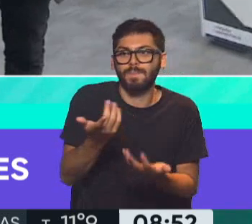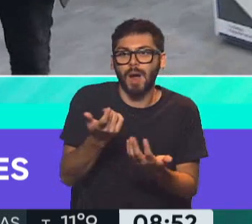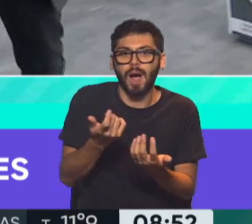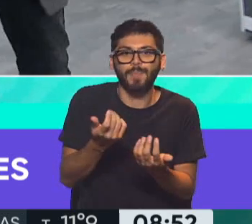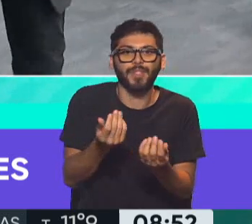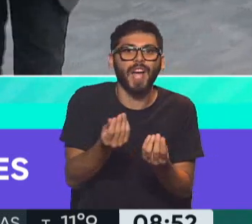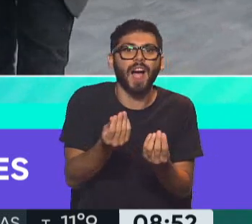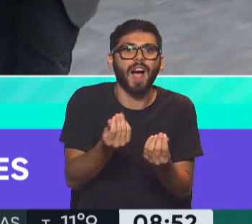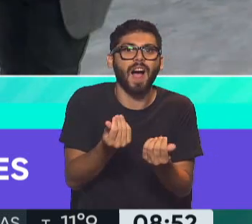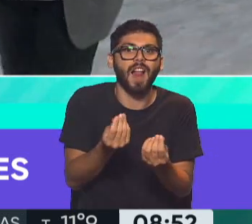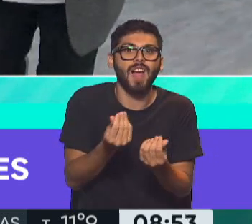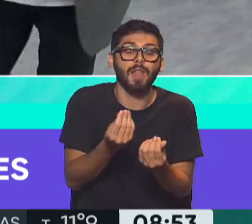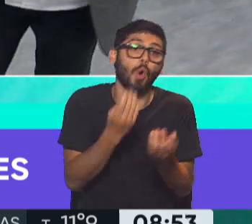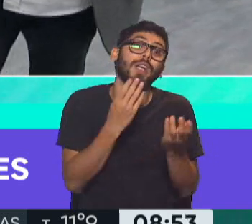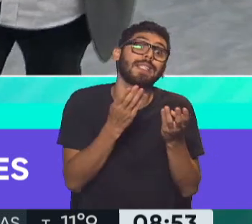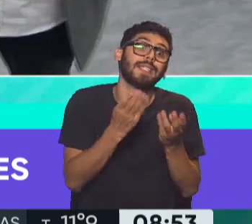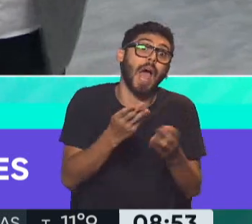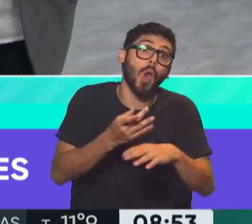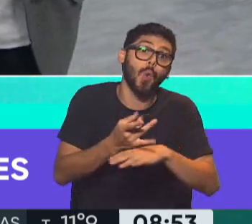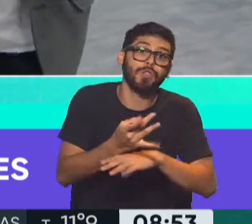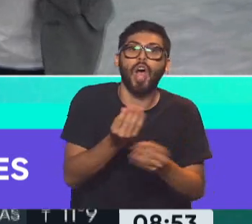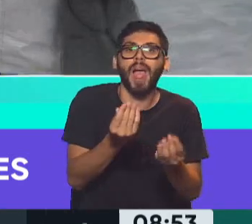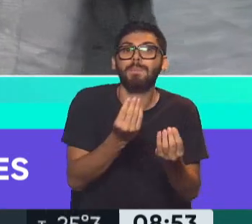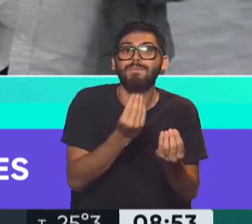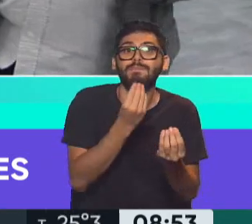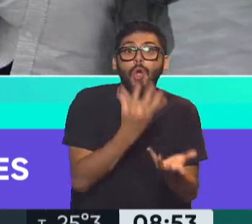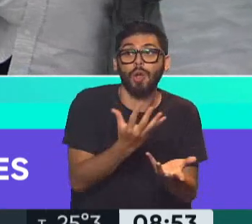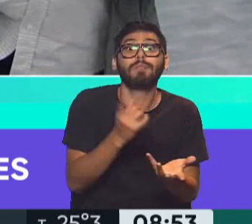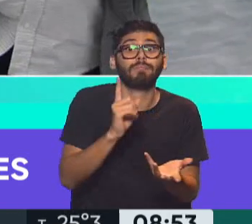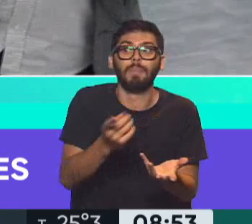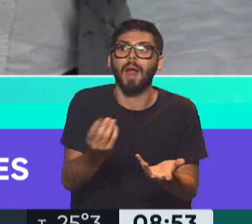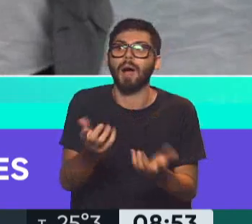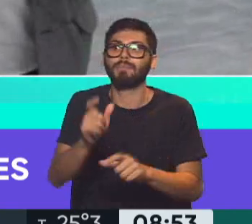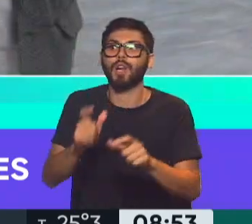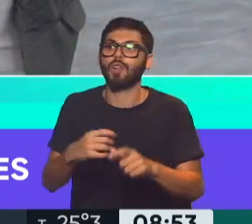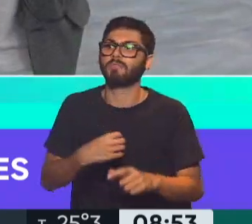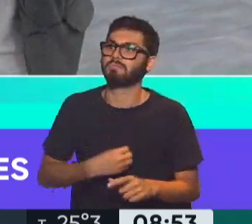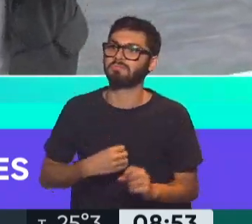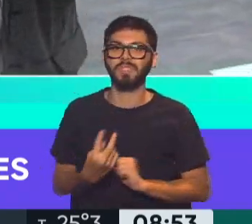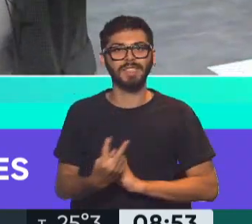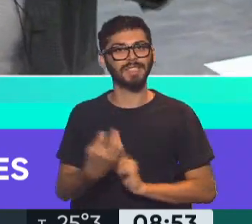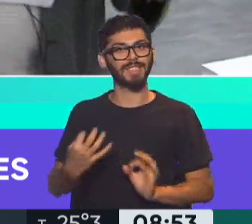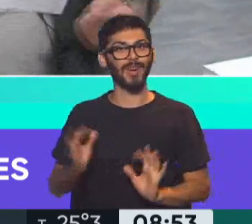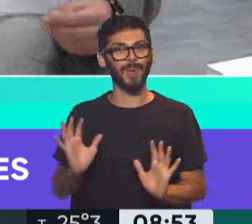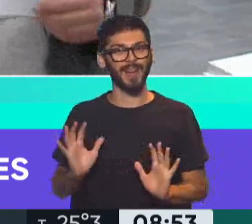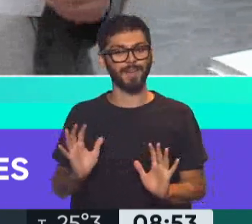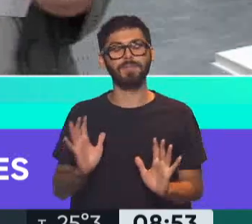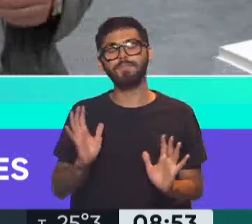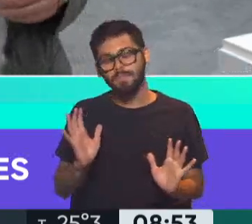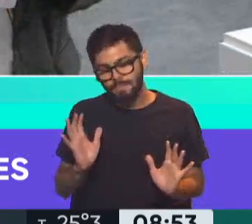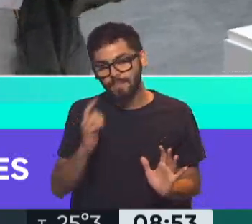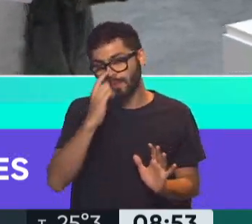no solamente del servicio sino también que la gente se sienta más seguro sin duda todavía se están lejos